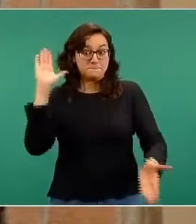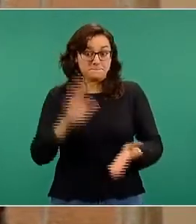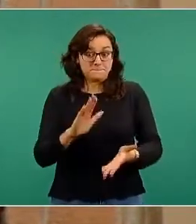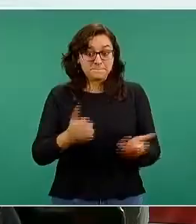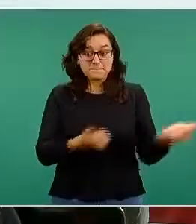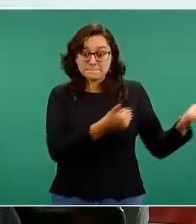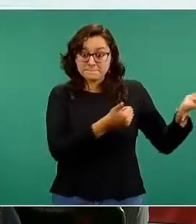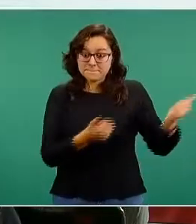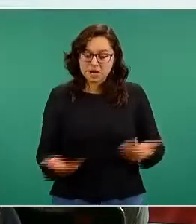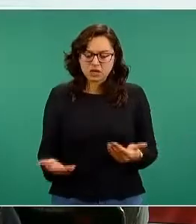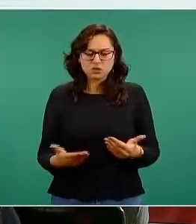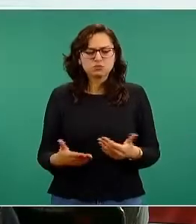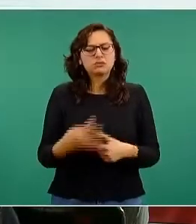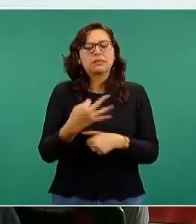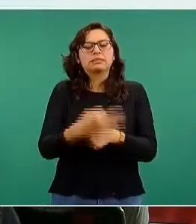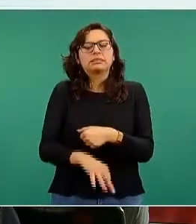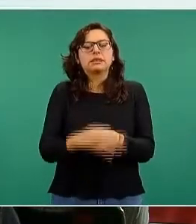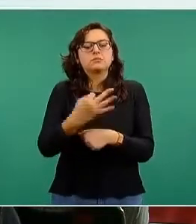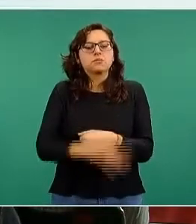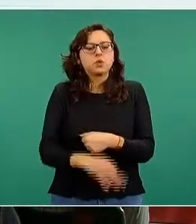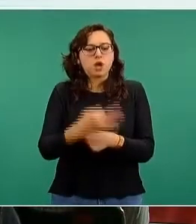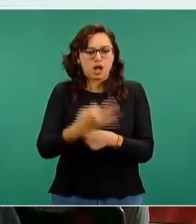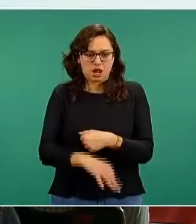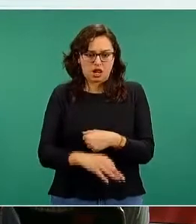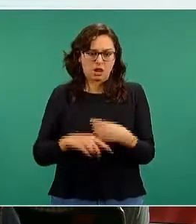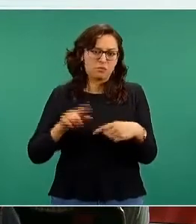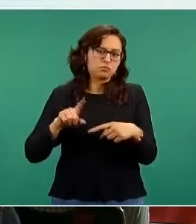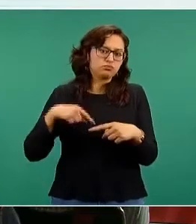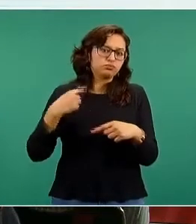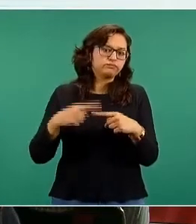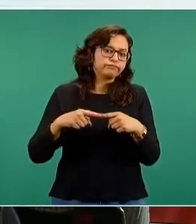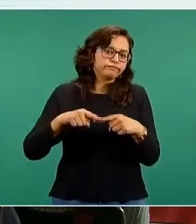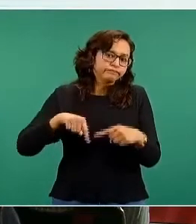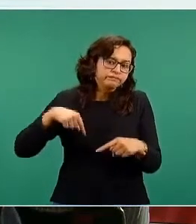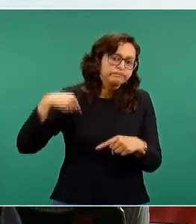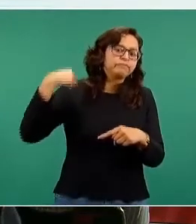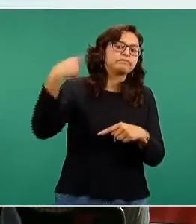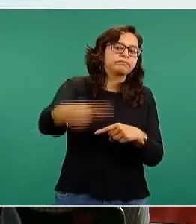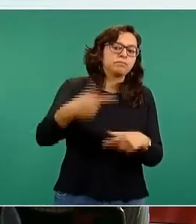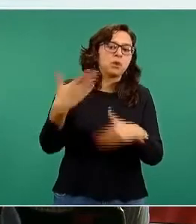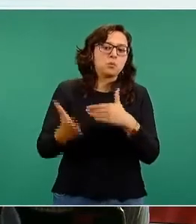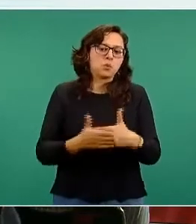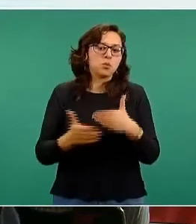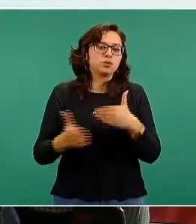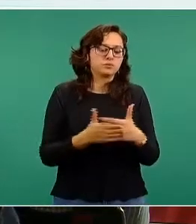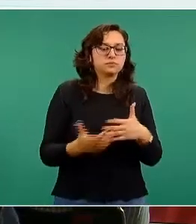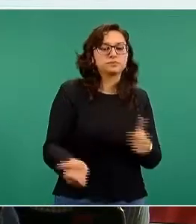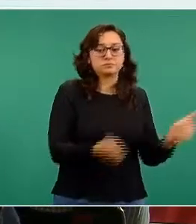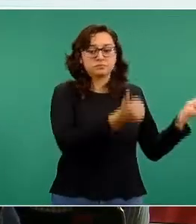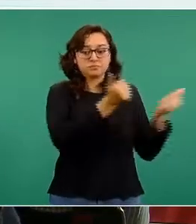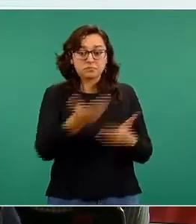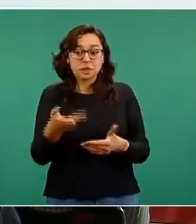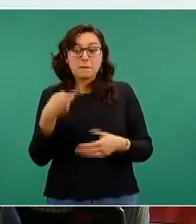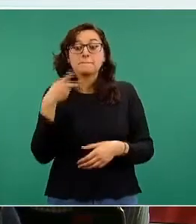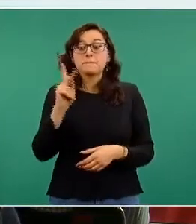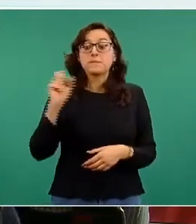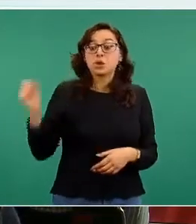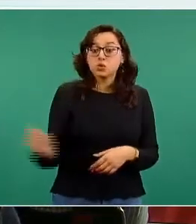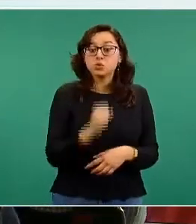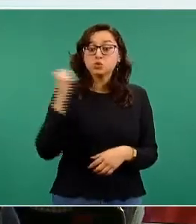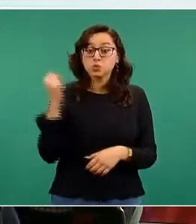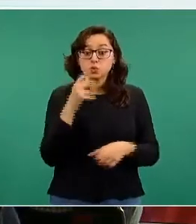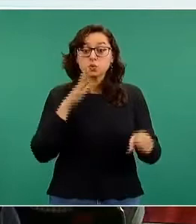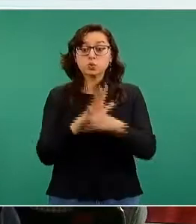ser temporalmente aplazado, pero es muy afortunado en la medida en que ayuda a que otras